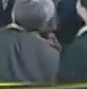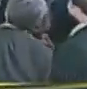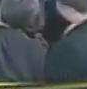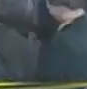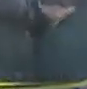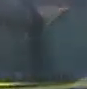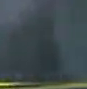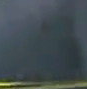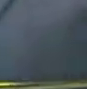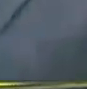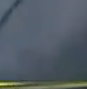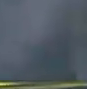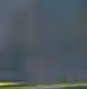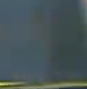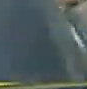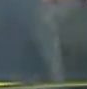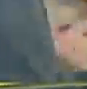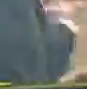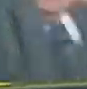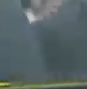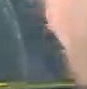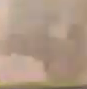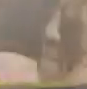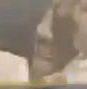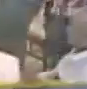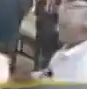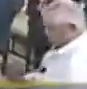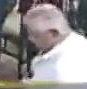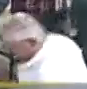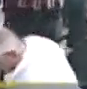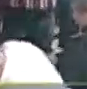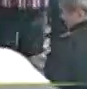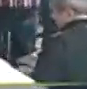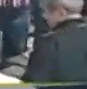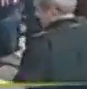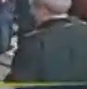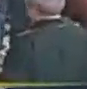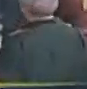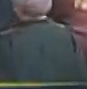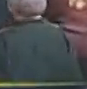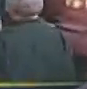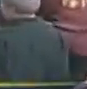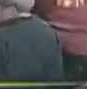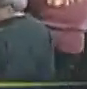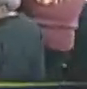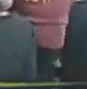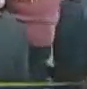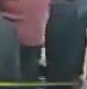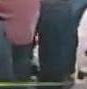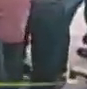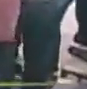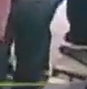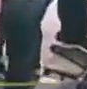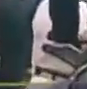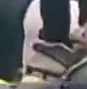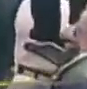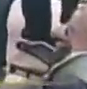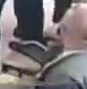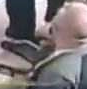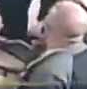Estado venezolano acompañado por la primera combatiente saludando a las distintas personalidades